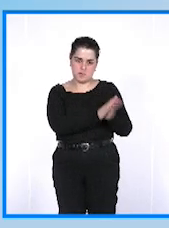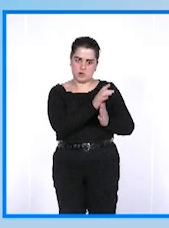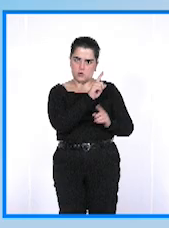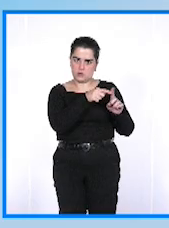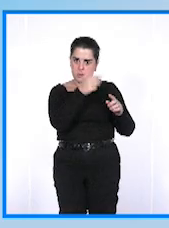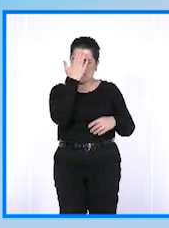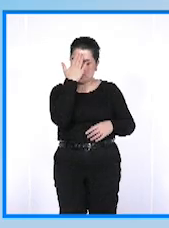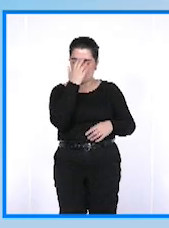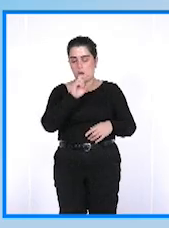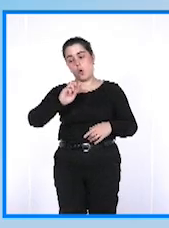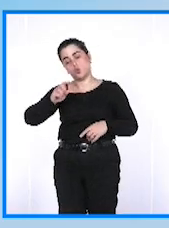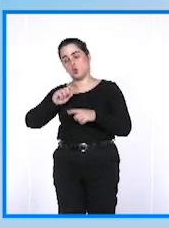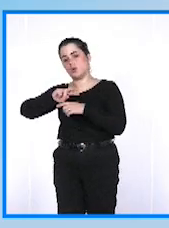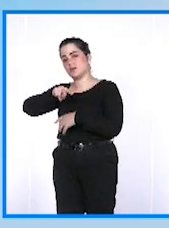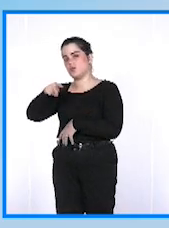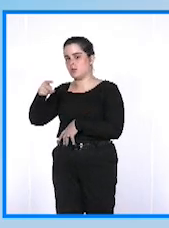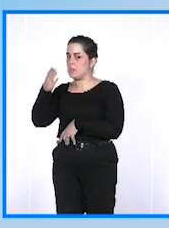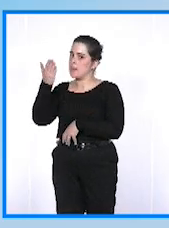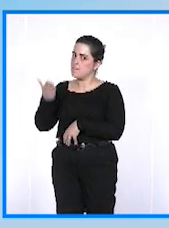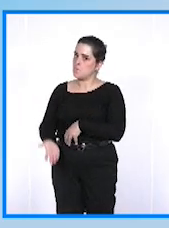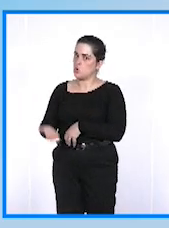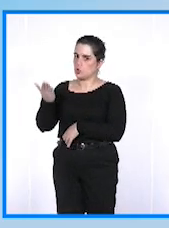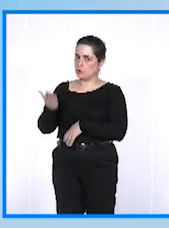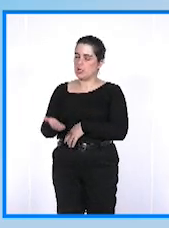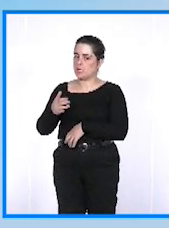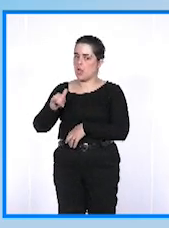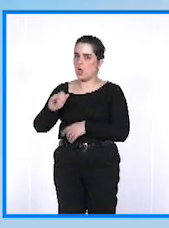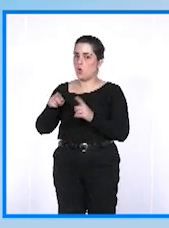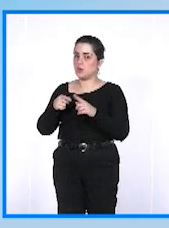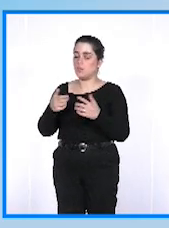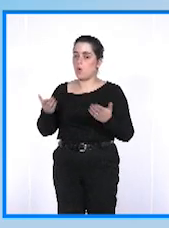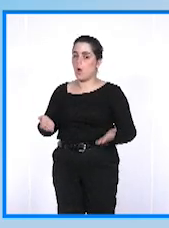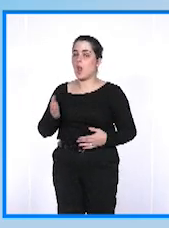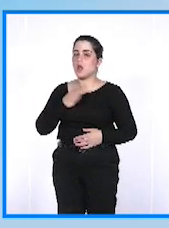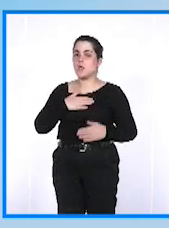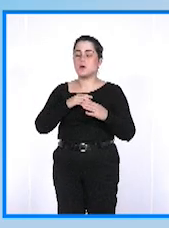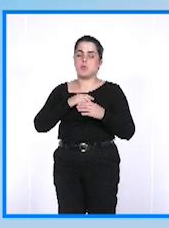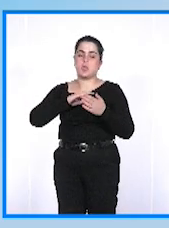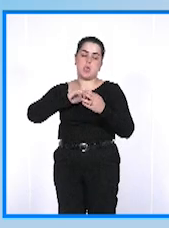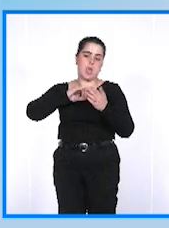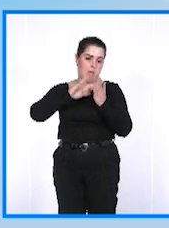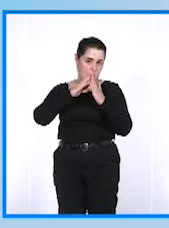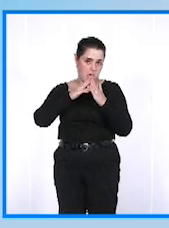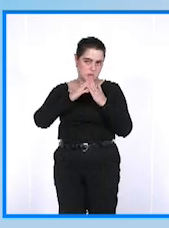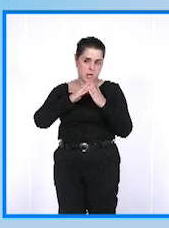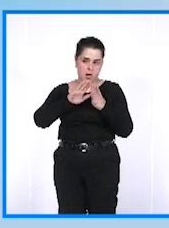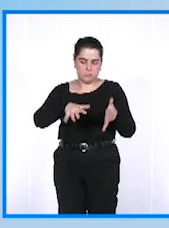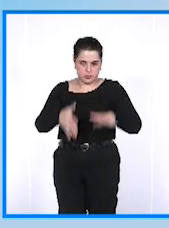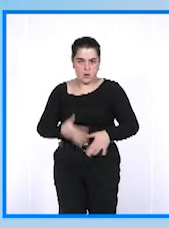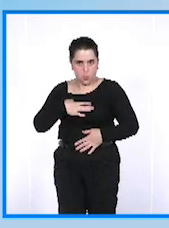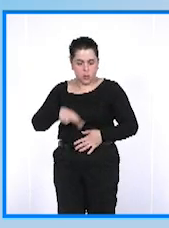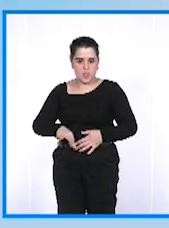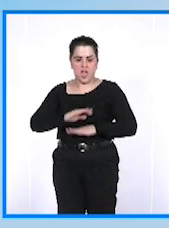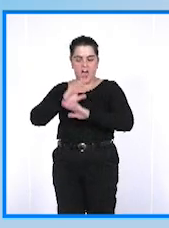otros resultados que son cruciales para que mi casa pueda ser una realidad el día de mañana al final es un